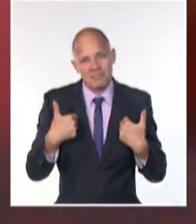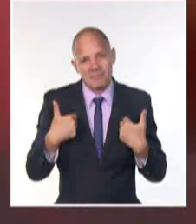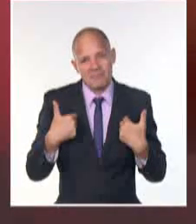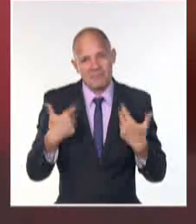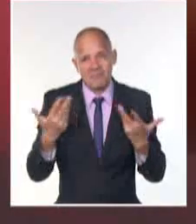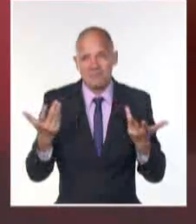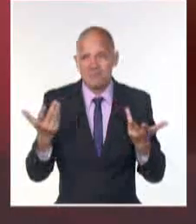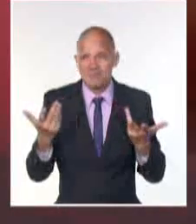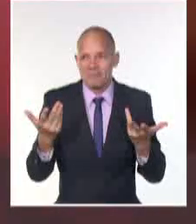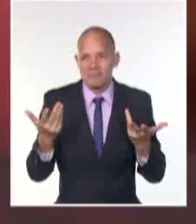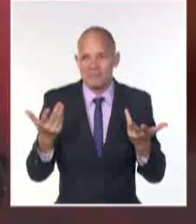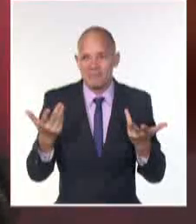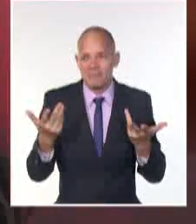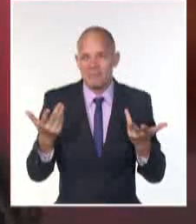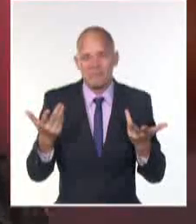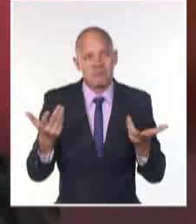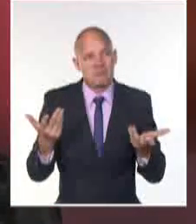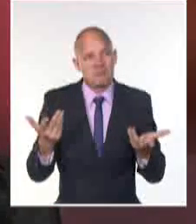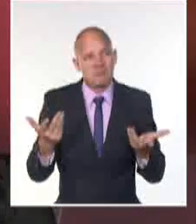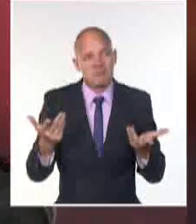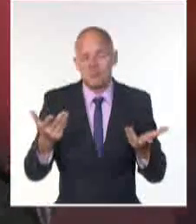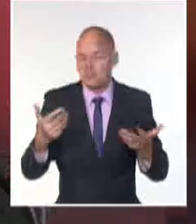con muchísima